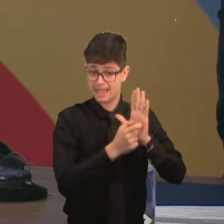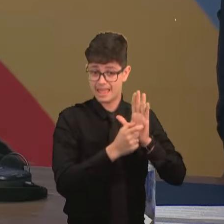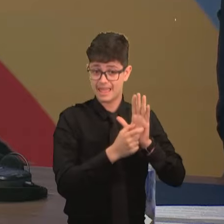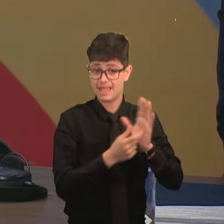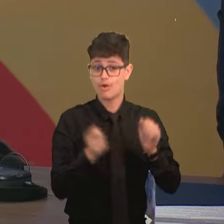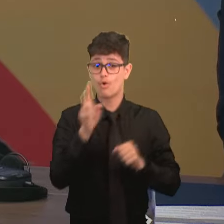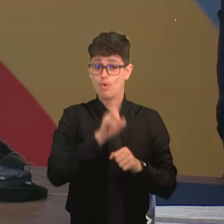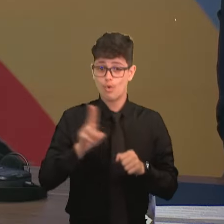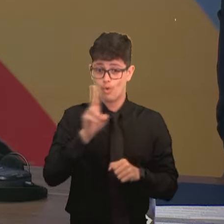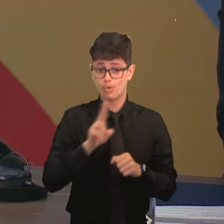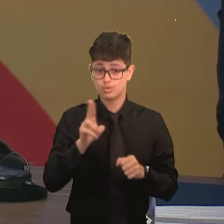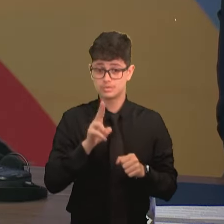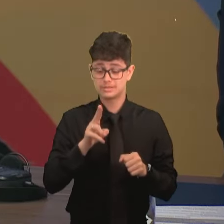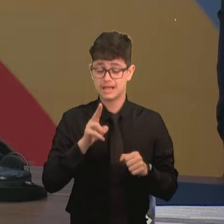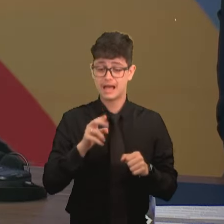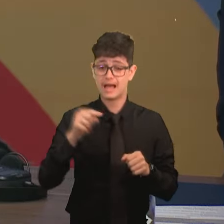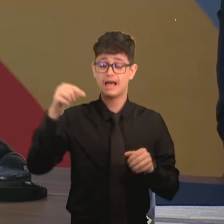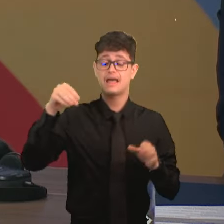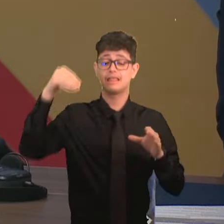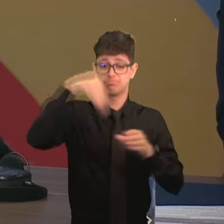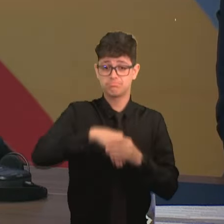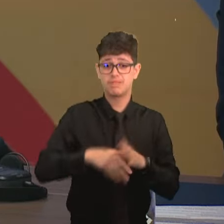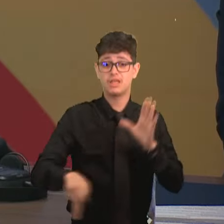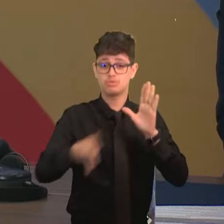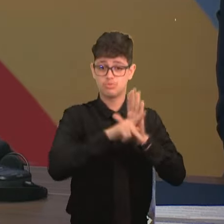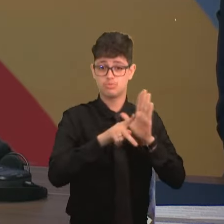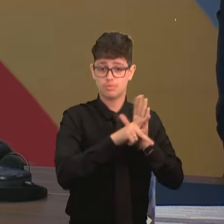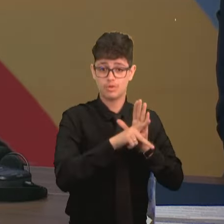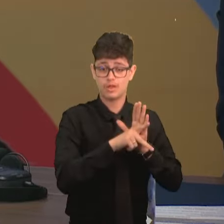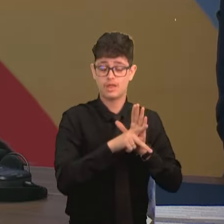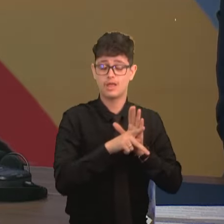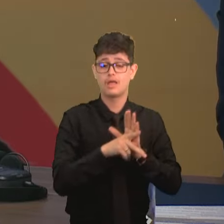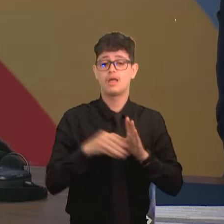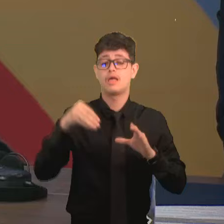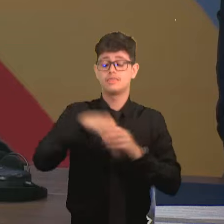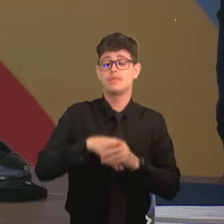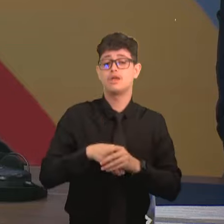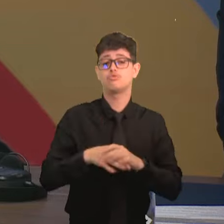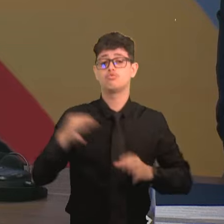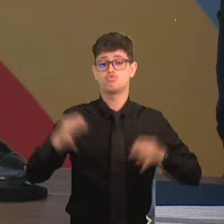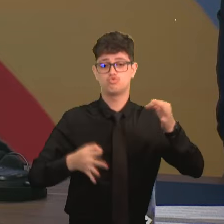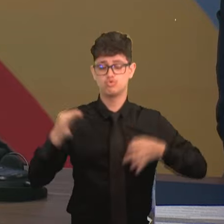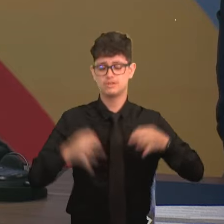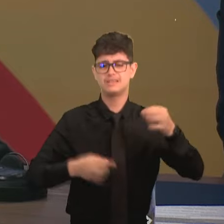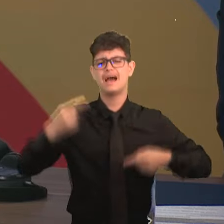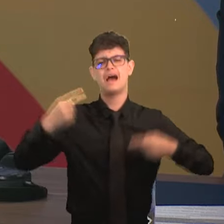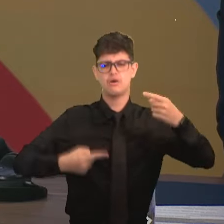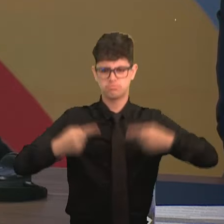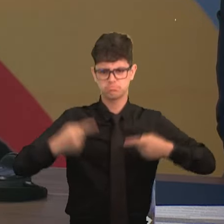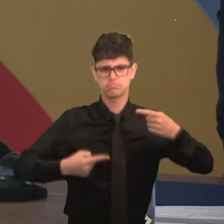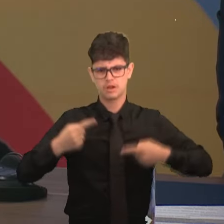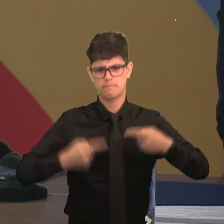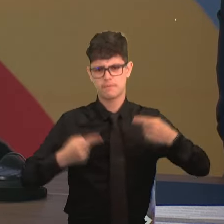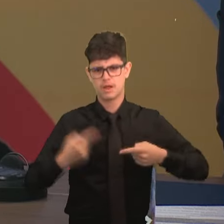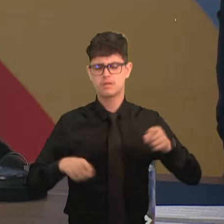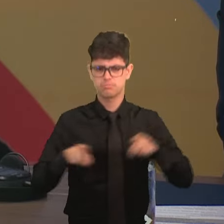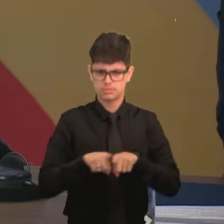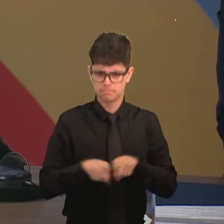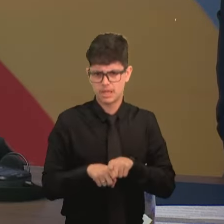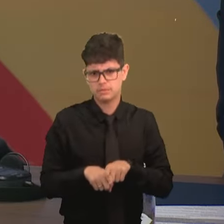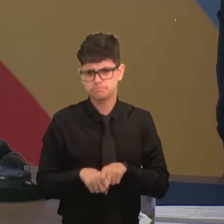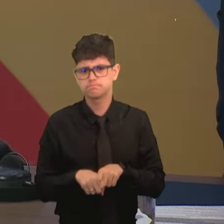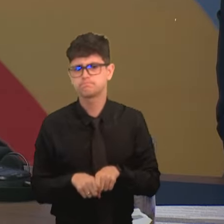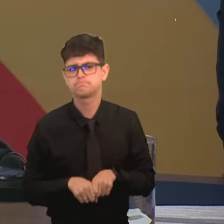usada cada vez más en nuestros procesos de decisión, sea en el propio Poder Judicial, y esa es una gran discusión. Incluso está